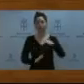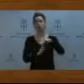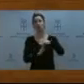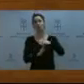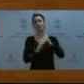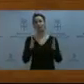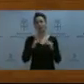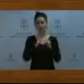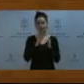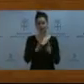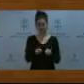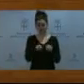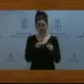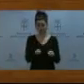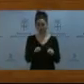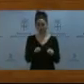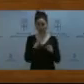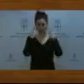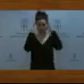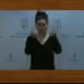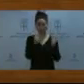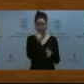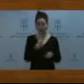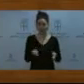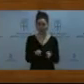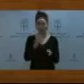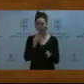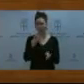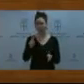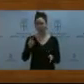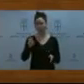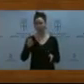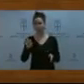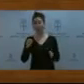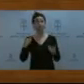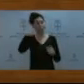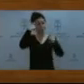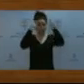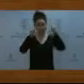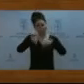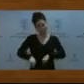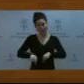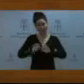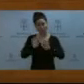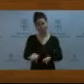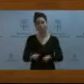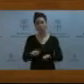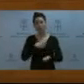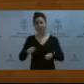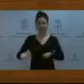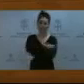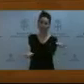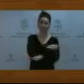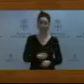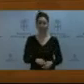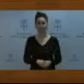es el modelo de gestión que quieren? Claro, los lobos como quedan en Castilla y León, ahora que no los matan, podrán pasar, ¿no? ¿Eh? Claro, ese es el